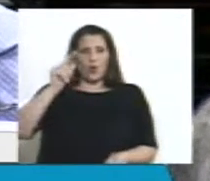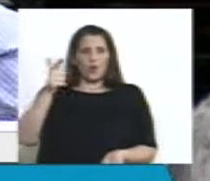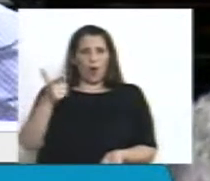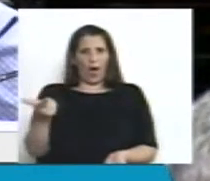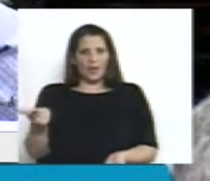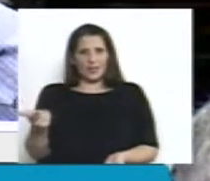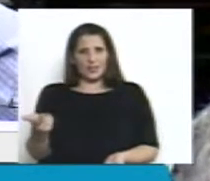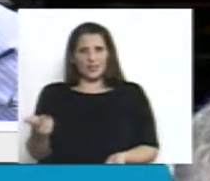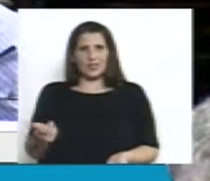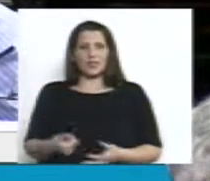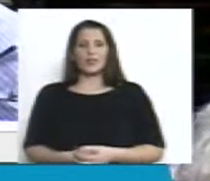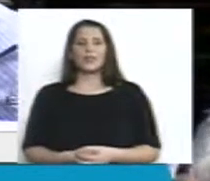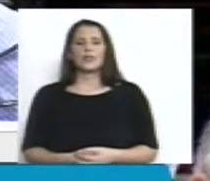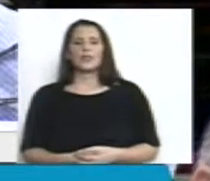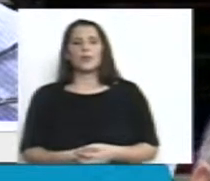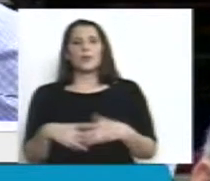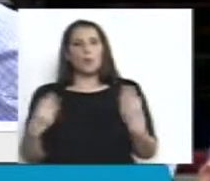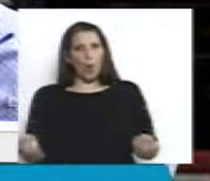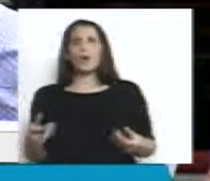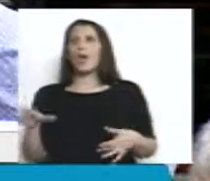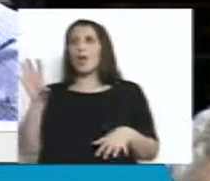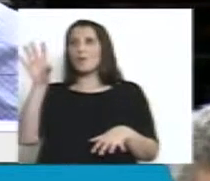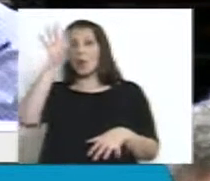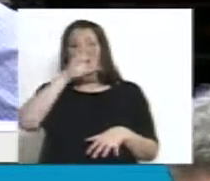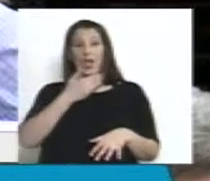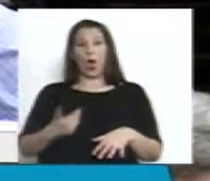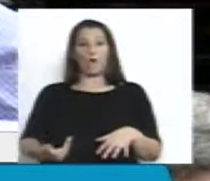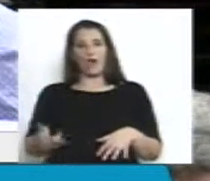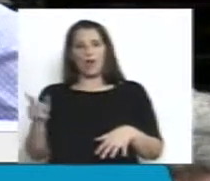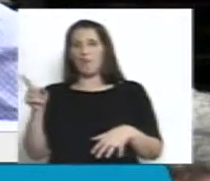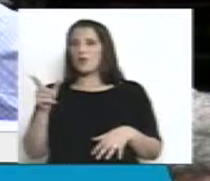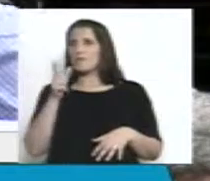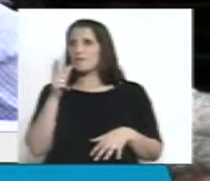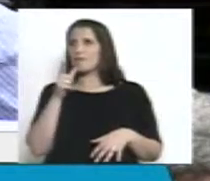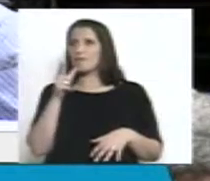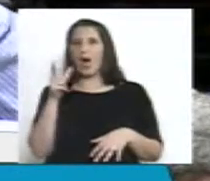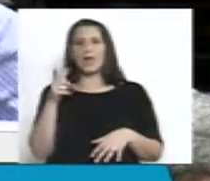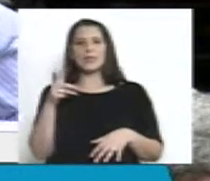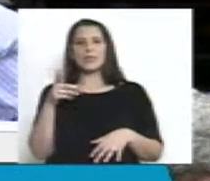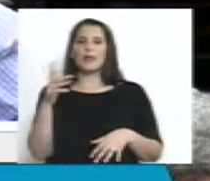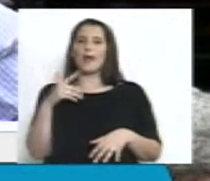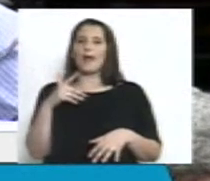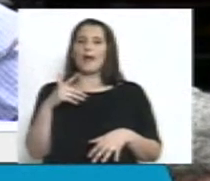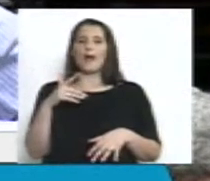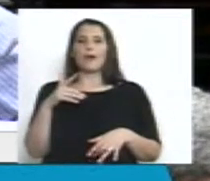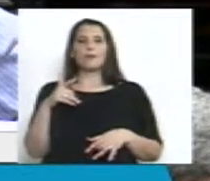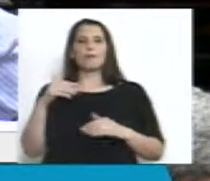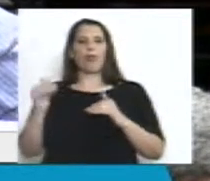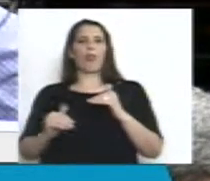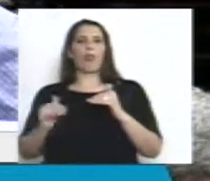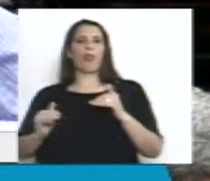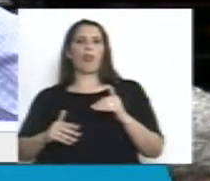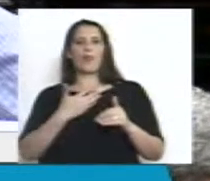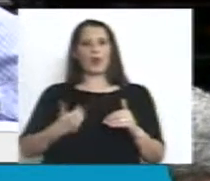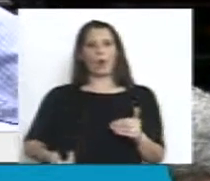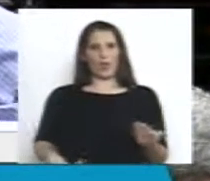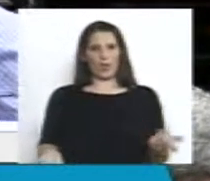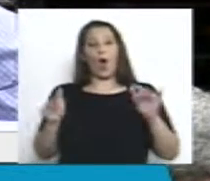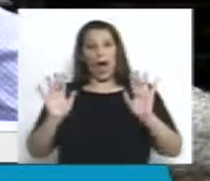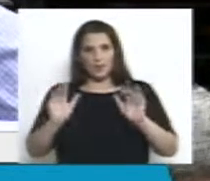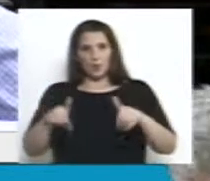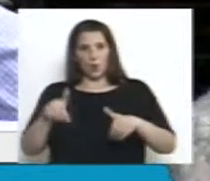seguir jugando con los gobernadores como si fueran meros gerentes del gobierno nacional. Eso es lo que